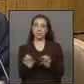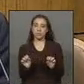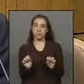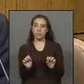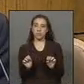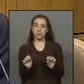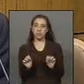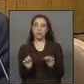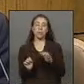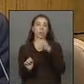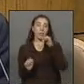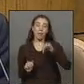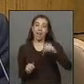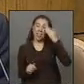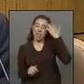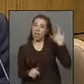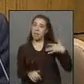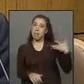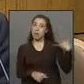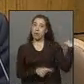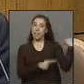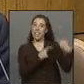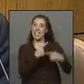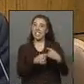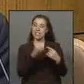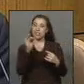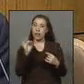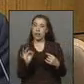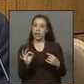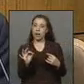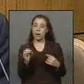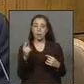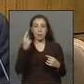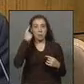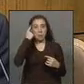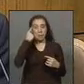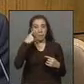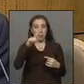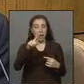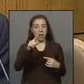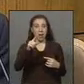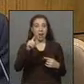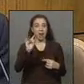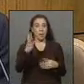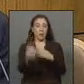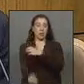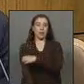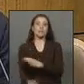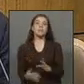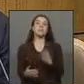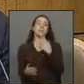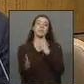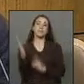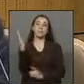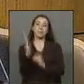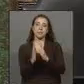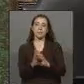dije, es un día histórico para la región de Coquimbo y para su desarrollo. Muchas gracias.